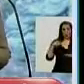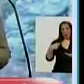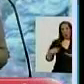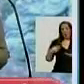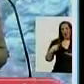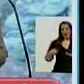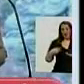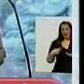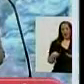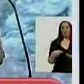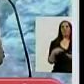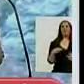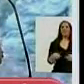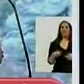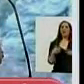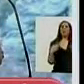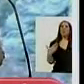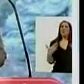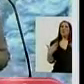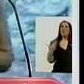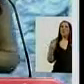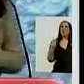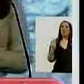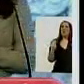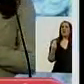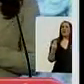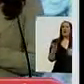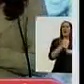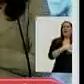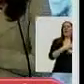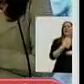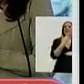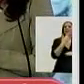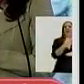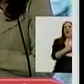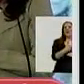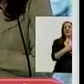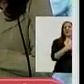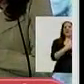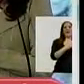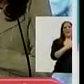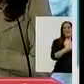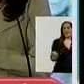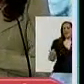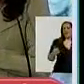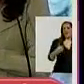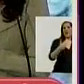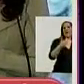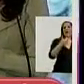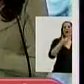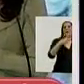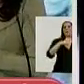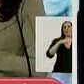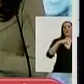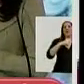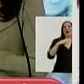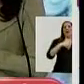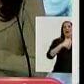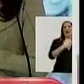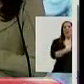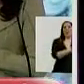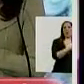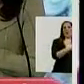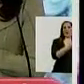otra puerta. Yo ya sabía. Él estaba muy nervioso, un muchacho joven. Y me dijo,